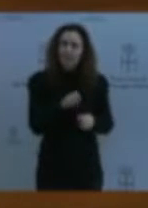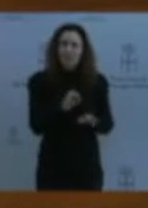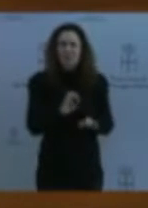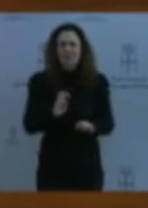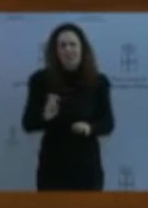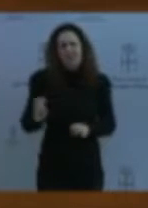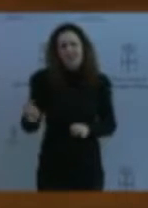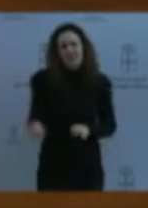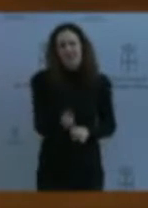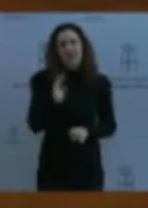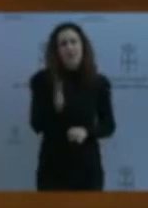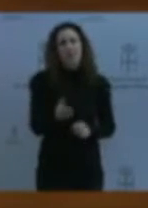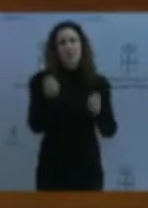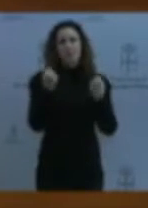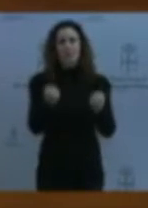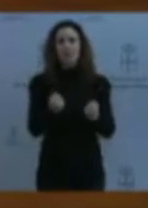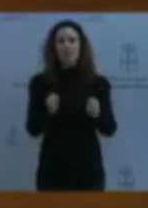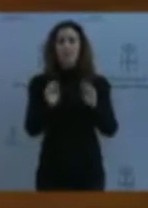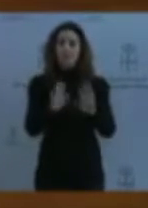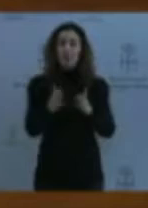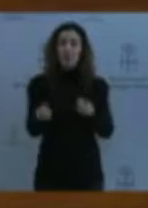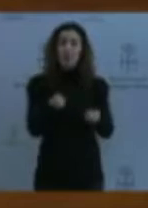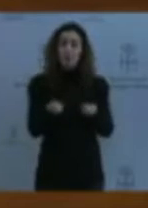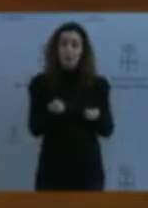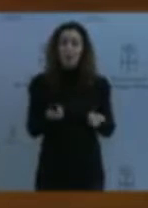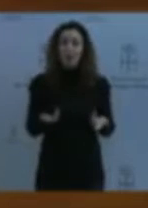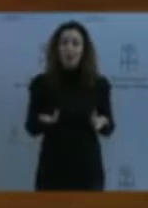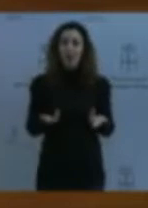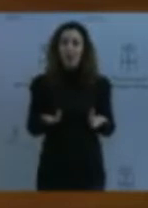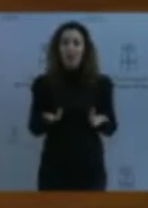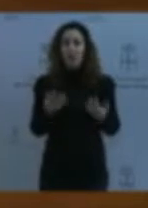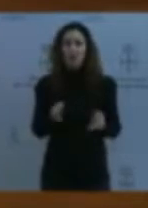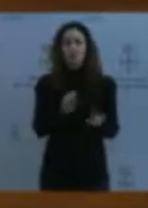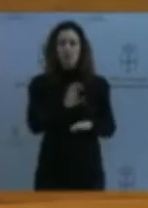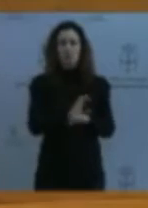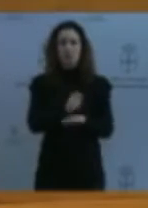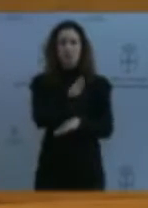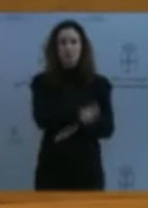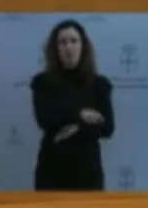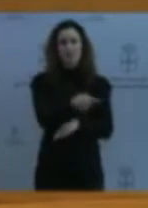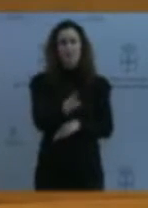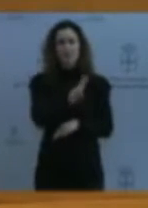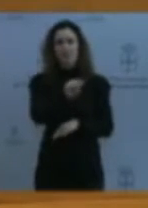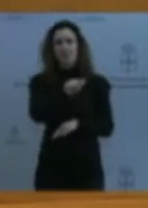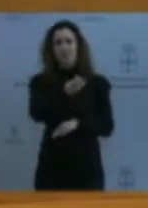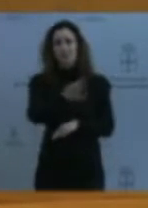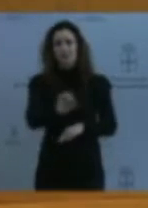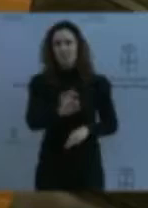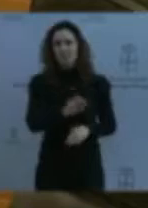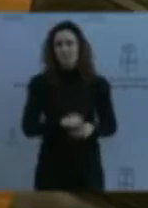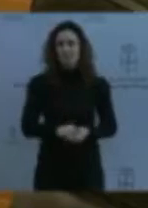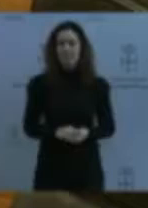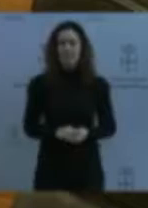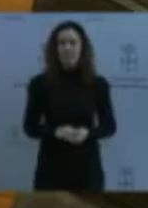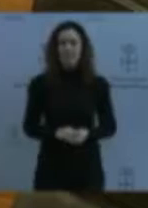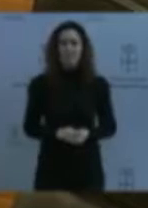la coordinación se ha establecido en esos 3 ámbitos administrativos. Muchas gracias. Bueno, nosotros primero de todo